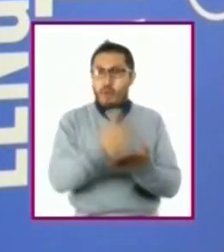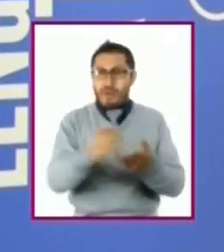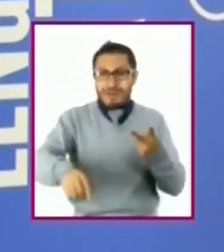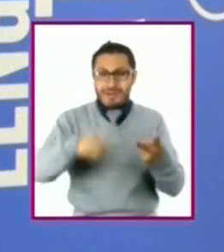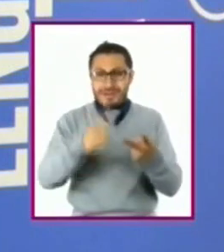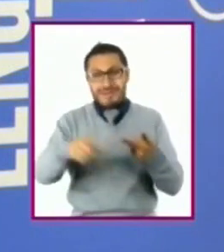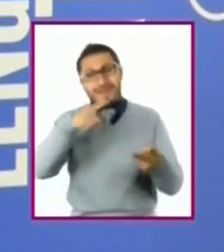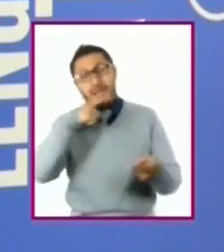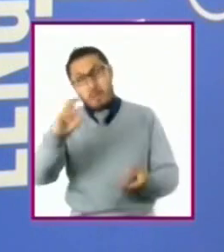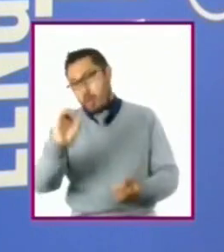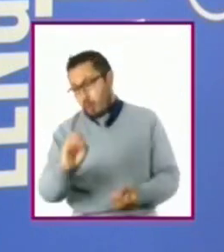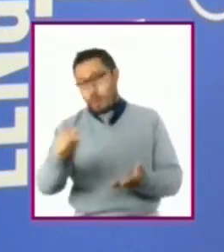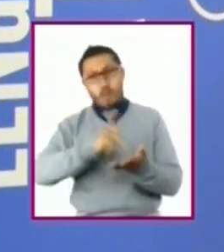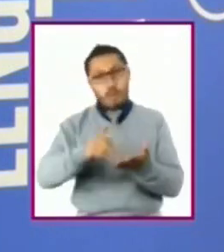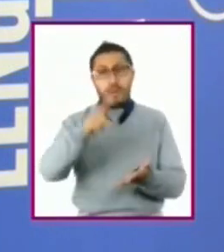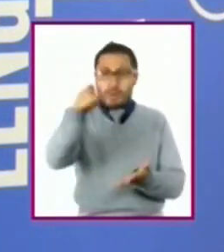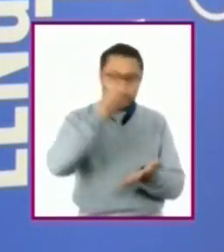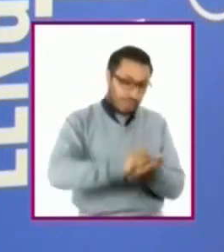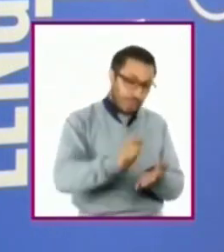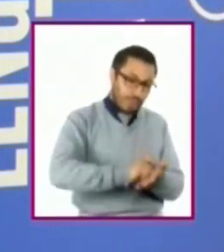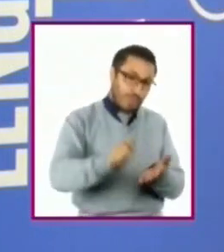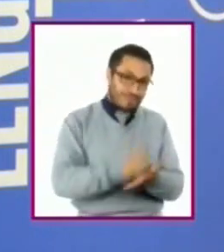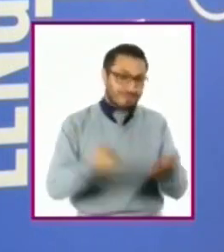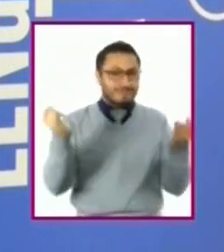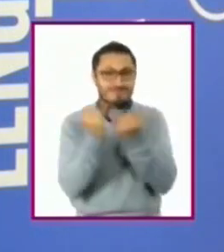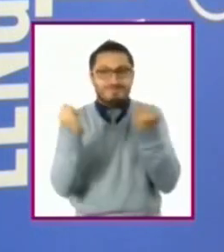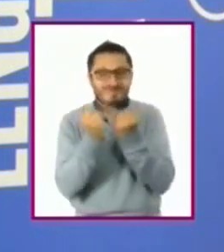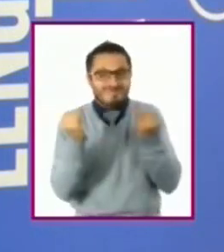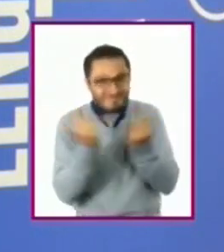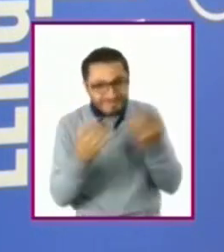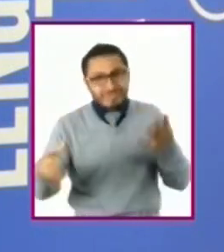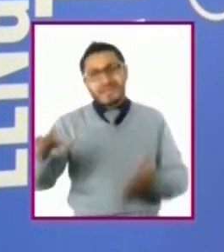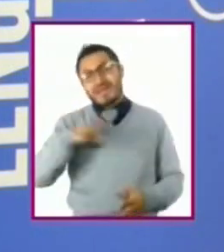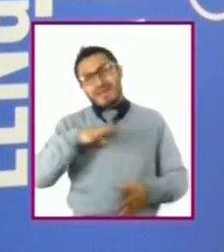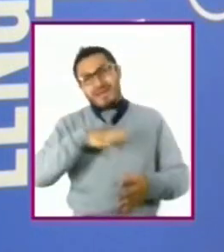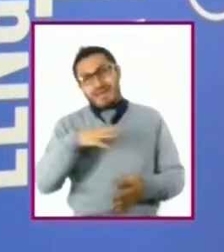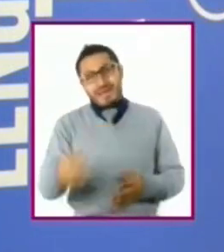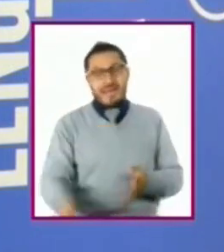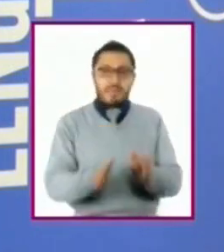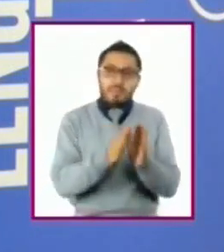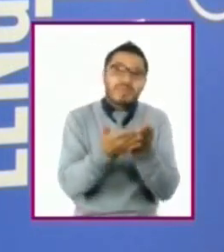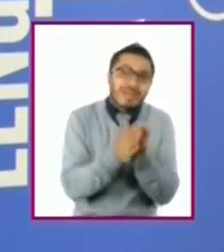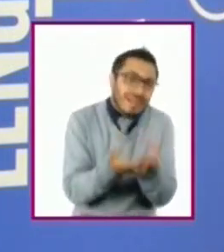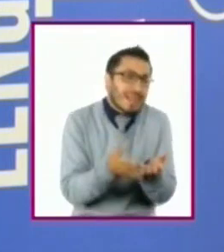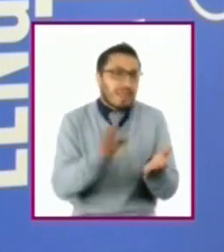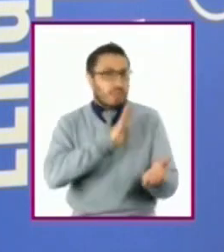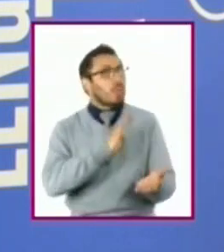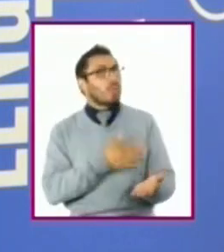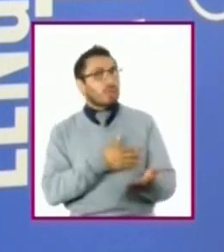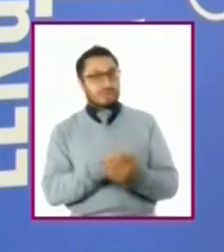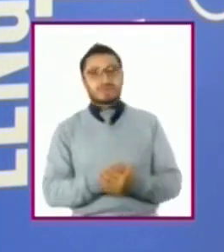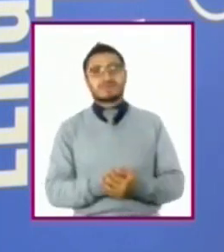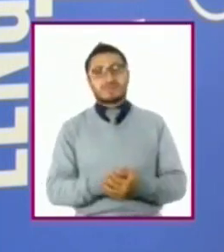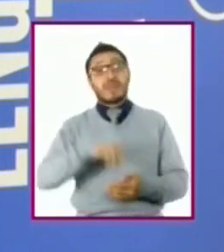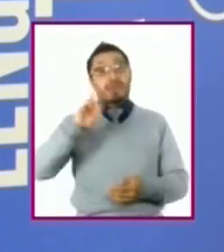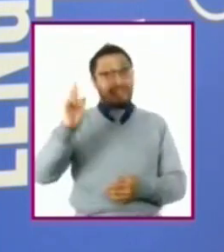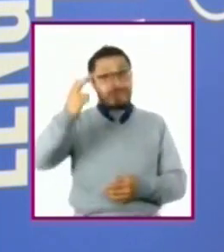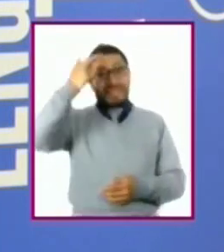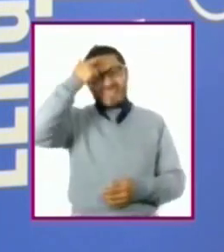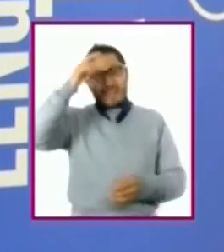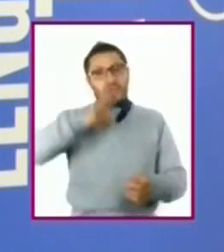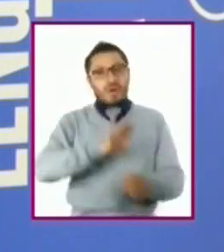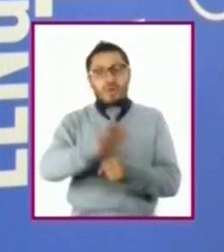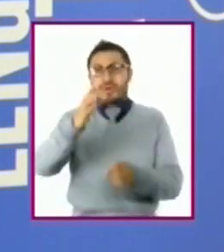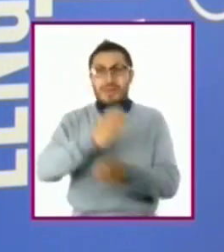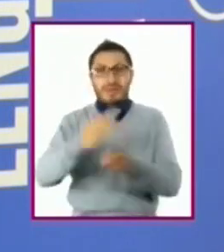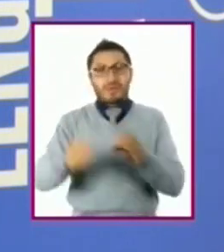o pluma para que puedan tomar notas. También podría ayudarles tener a la mano su libro de texto. Recordemos que todo lo que